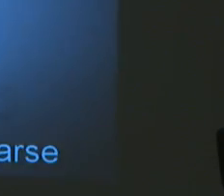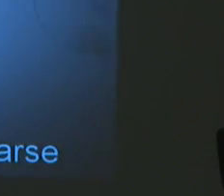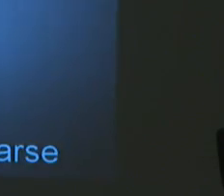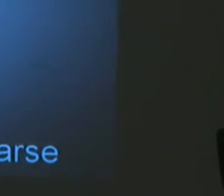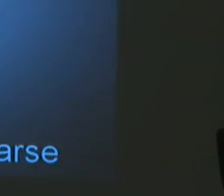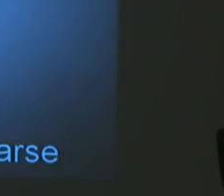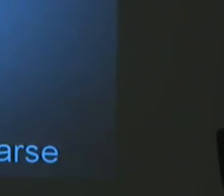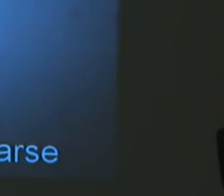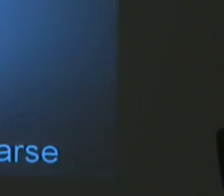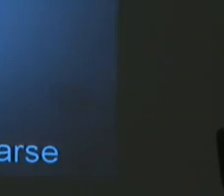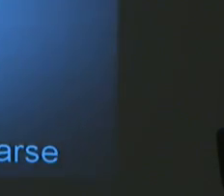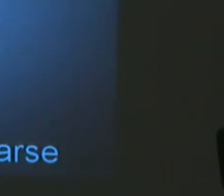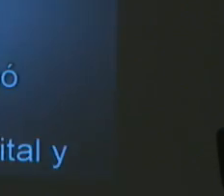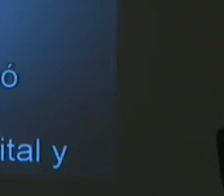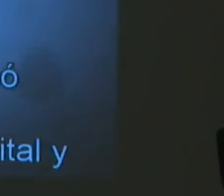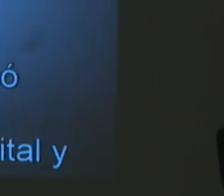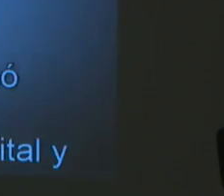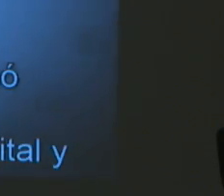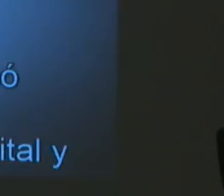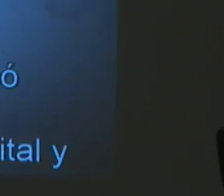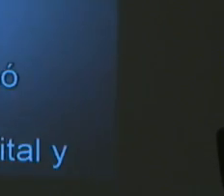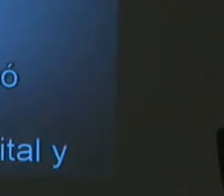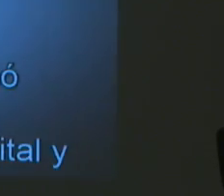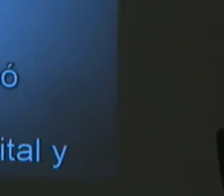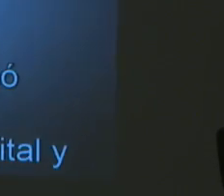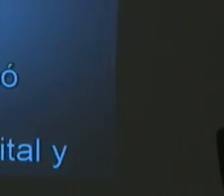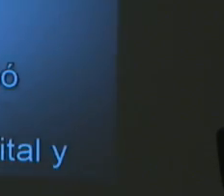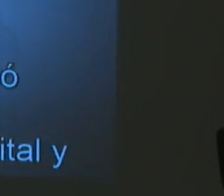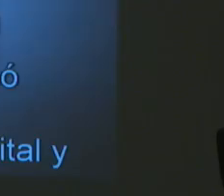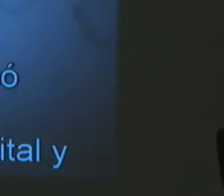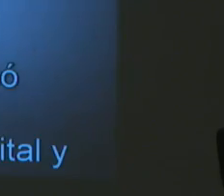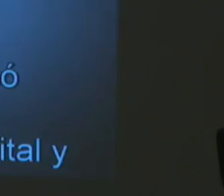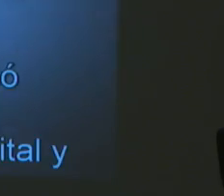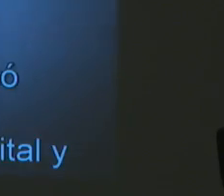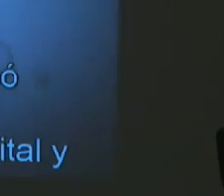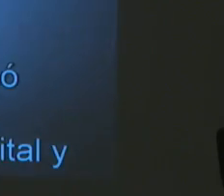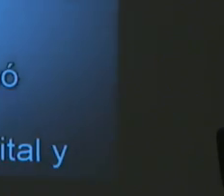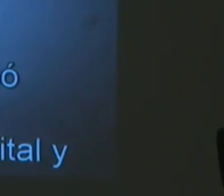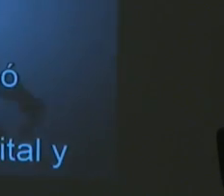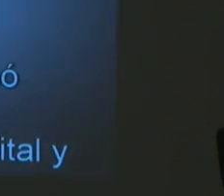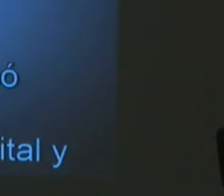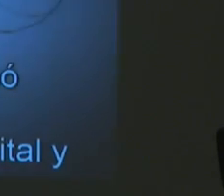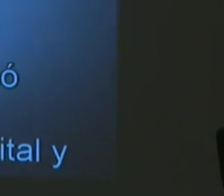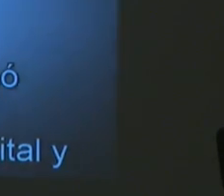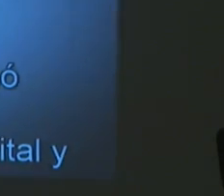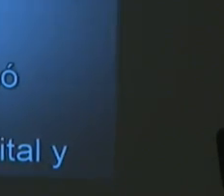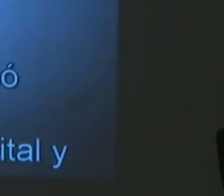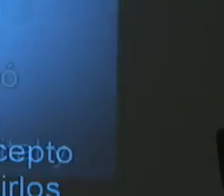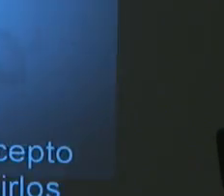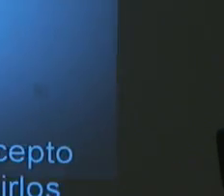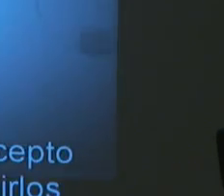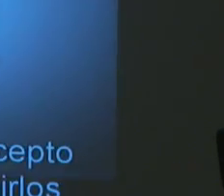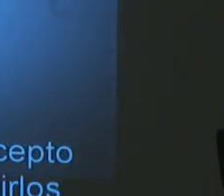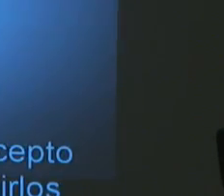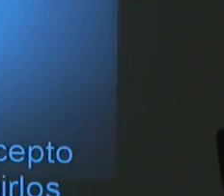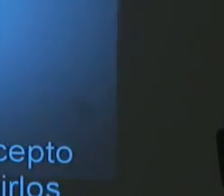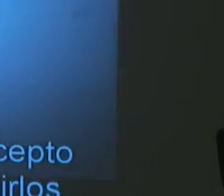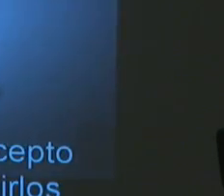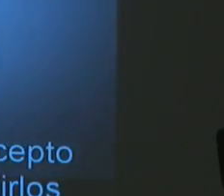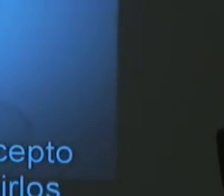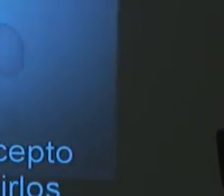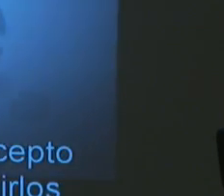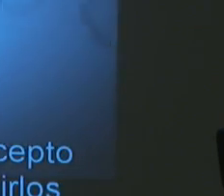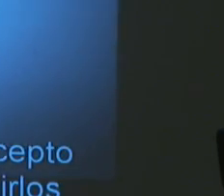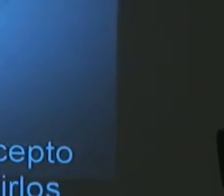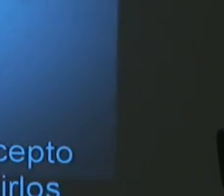público la marca de la discapacidad se creó utilizando los mismos colores que los de un hospital y se pregonó con